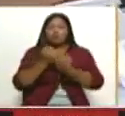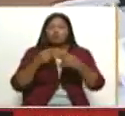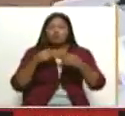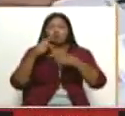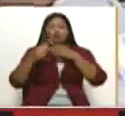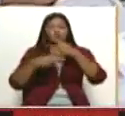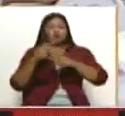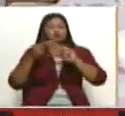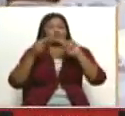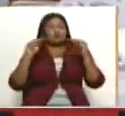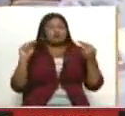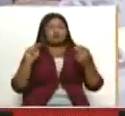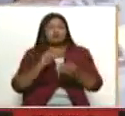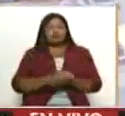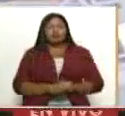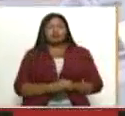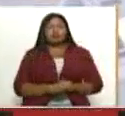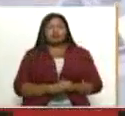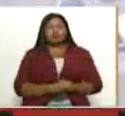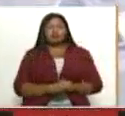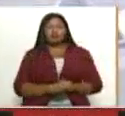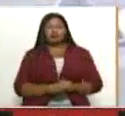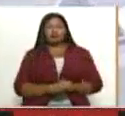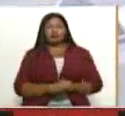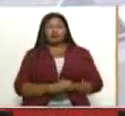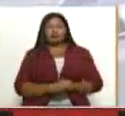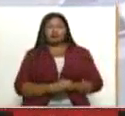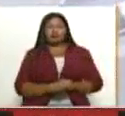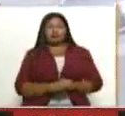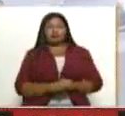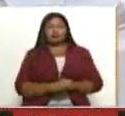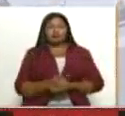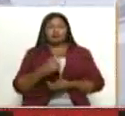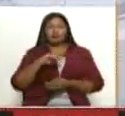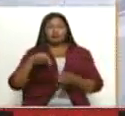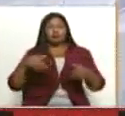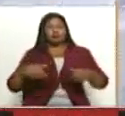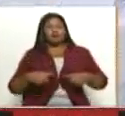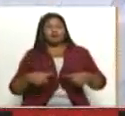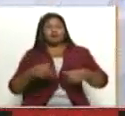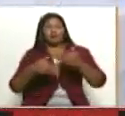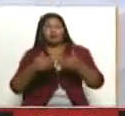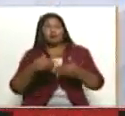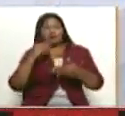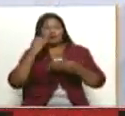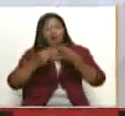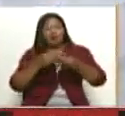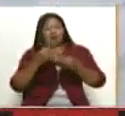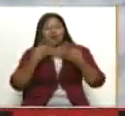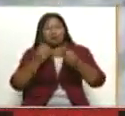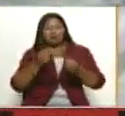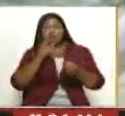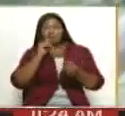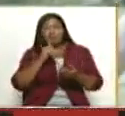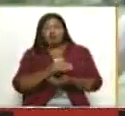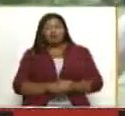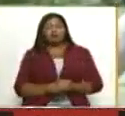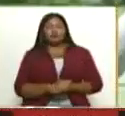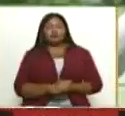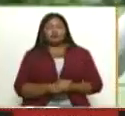proceso de paz. Es un esfuerzo que no siempre es bien entendido, y